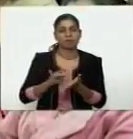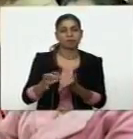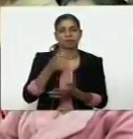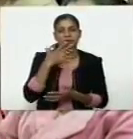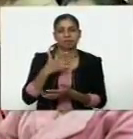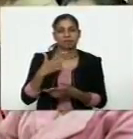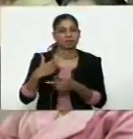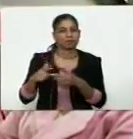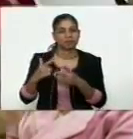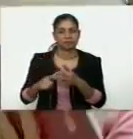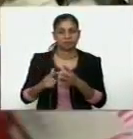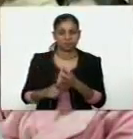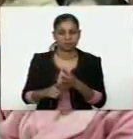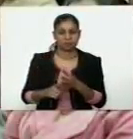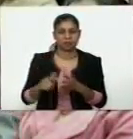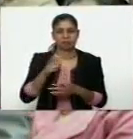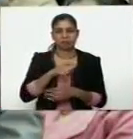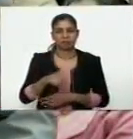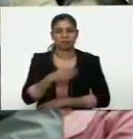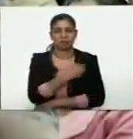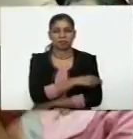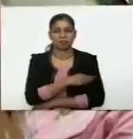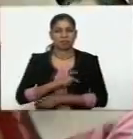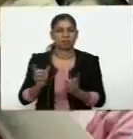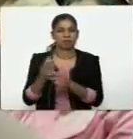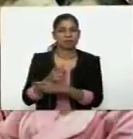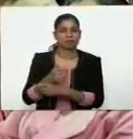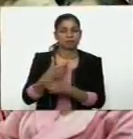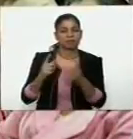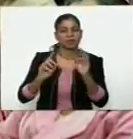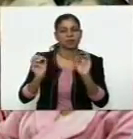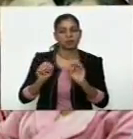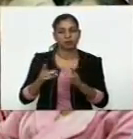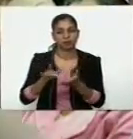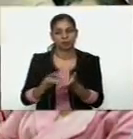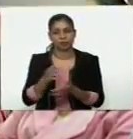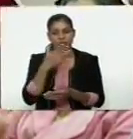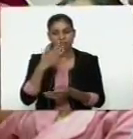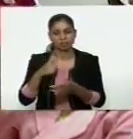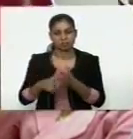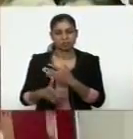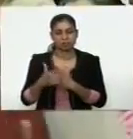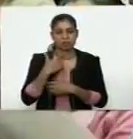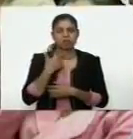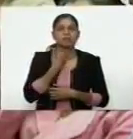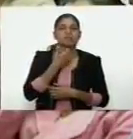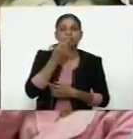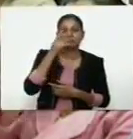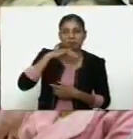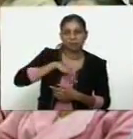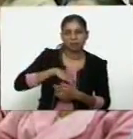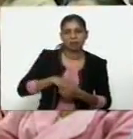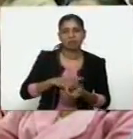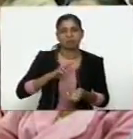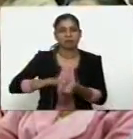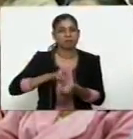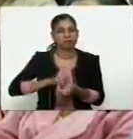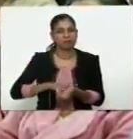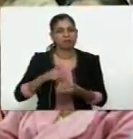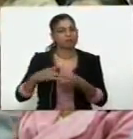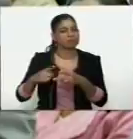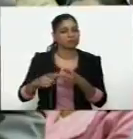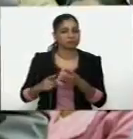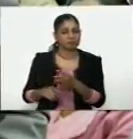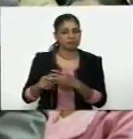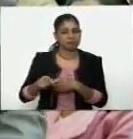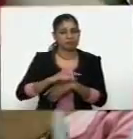los medicamentos para los pacientes oncológicos, para las medicinas antirretrovirales, para las personas que pacientes hipertensos. Es decir, seguir las